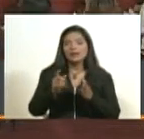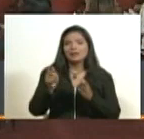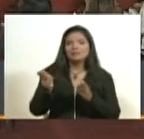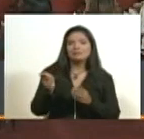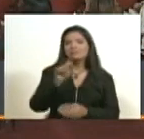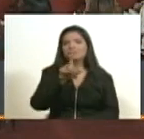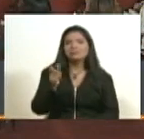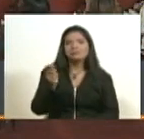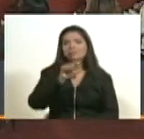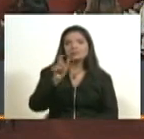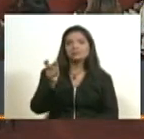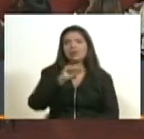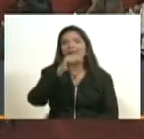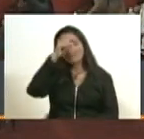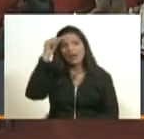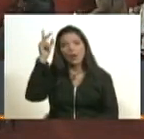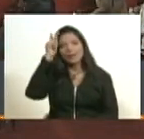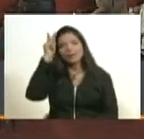Aymara,